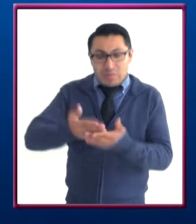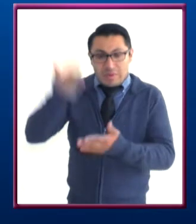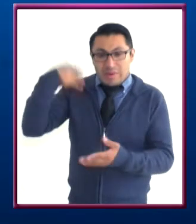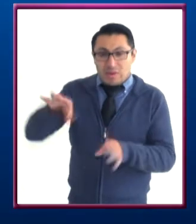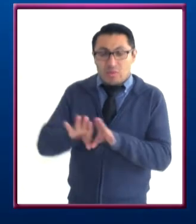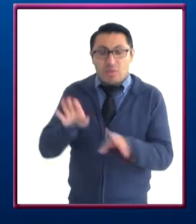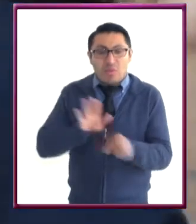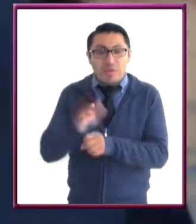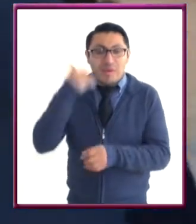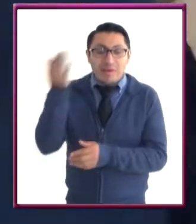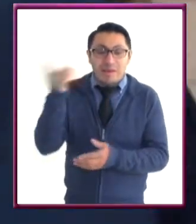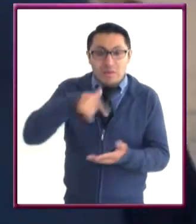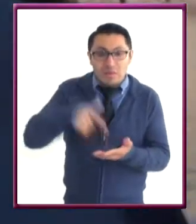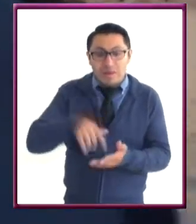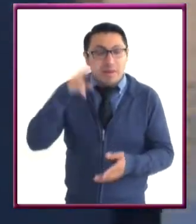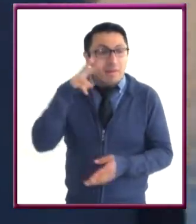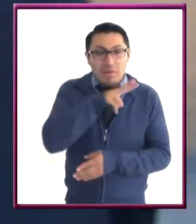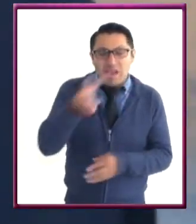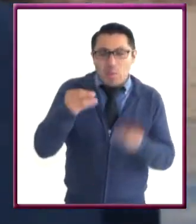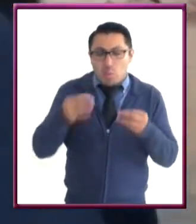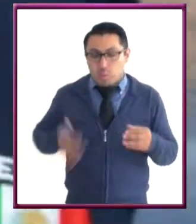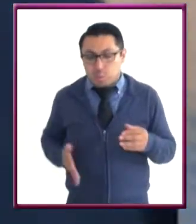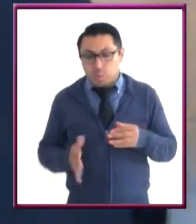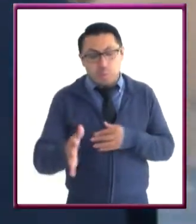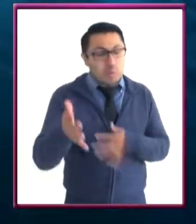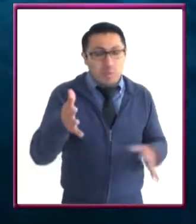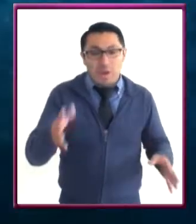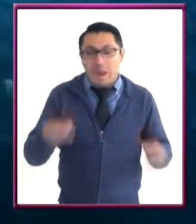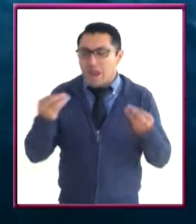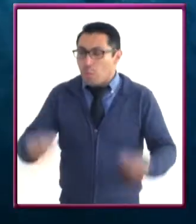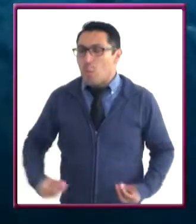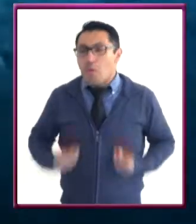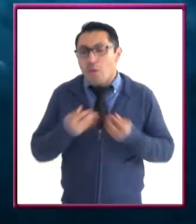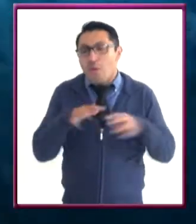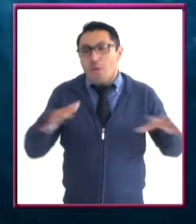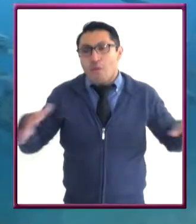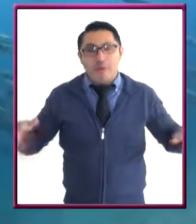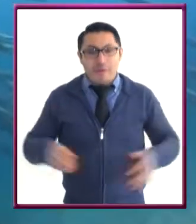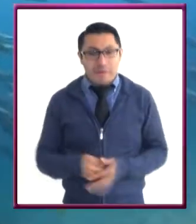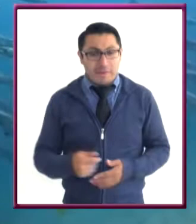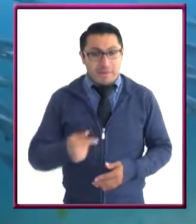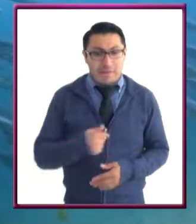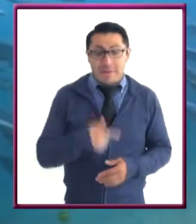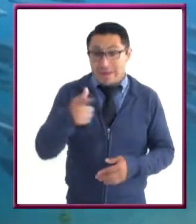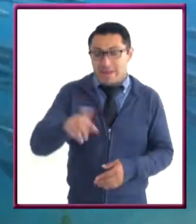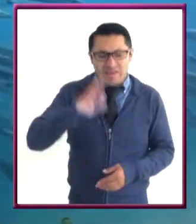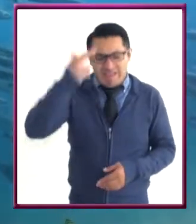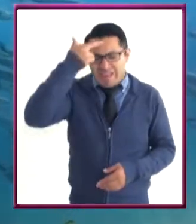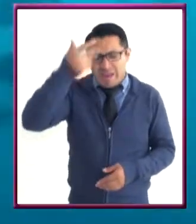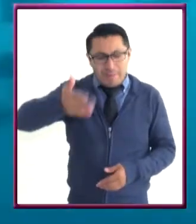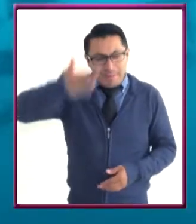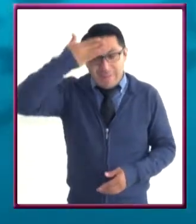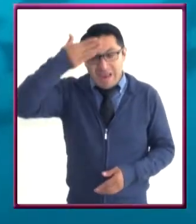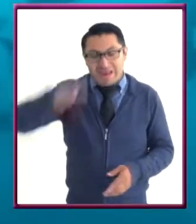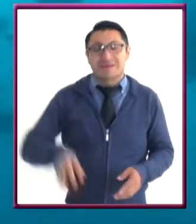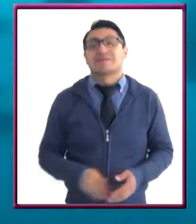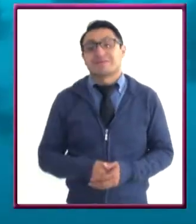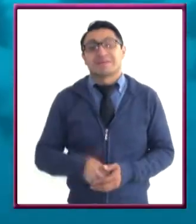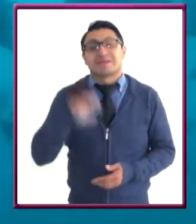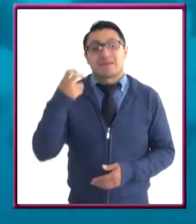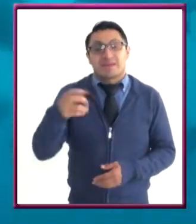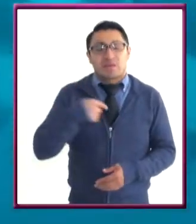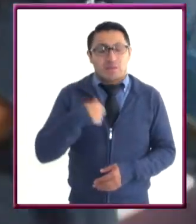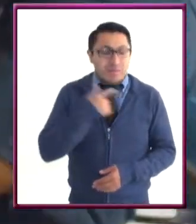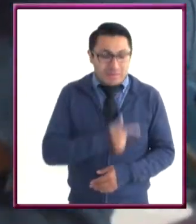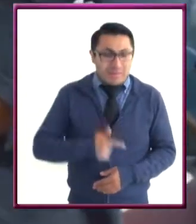que en cualquier lado que te metieras había mucha vida, muchos peces por todos lados, ¿no? Y eso es lo que quedó en mi mente, quedó grabado, y